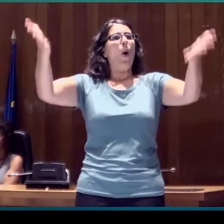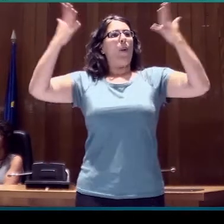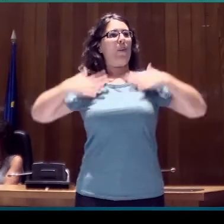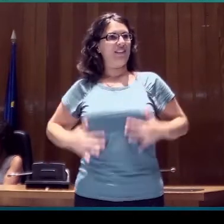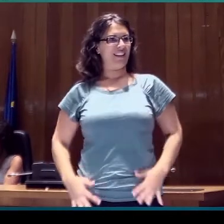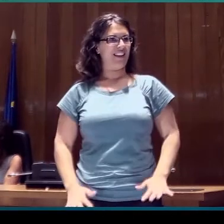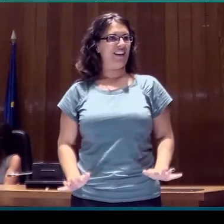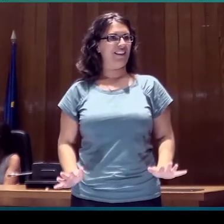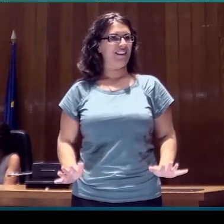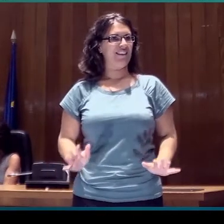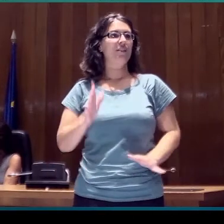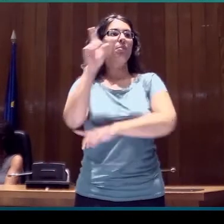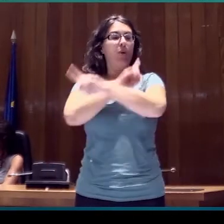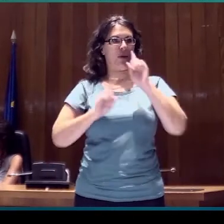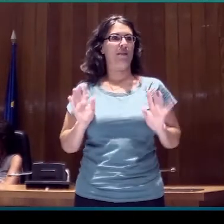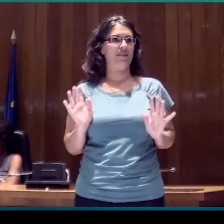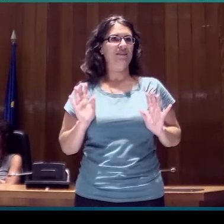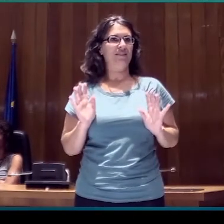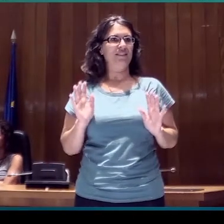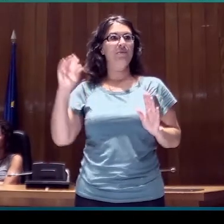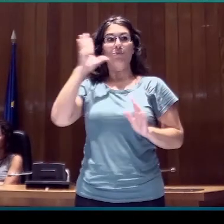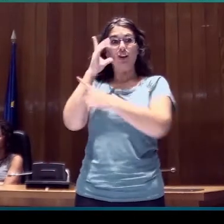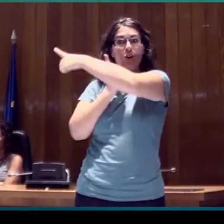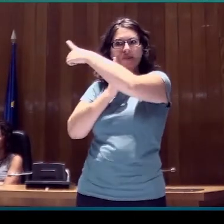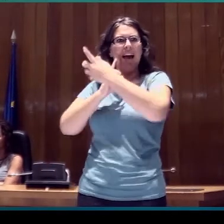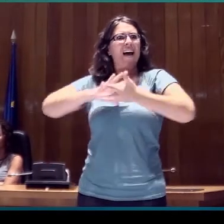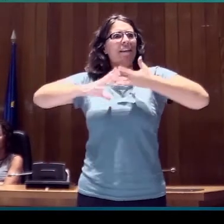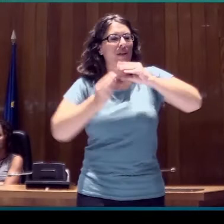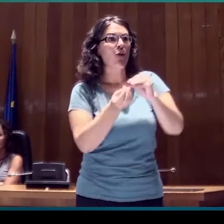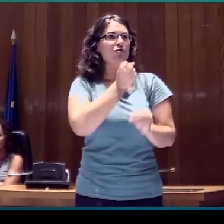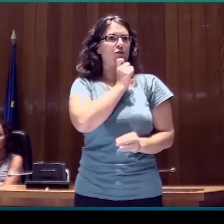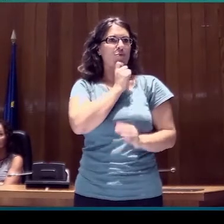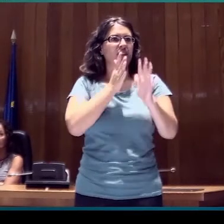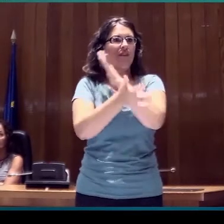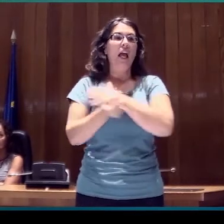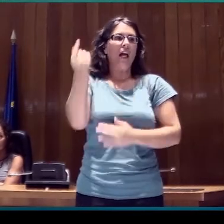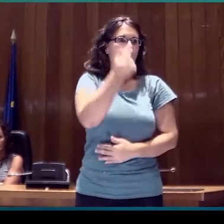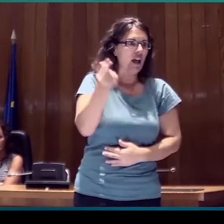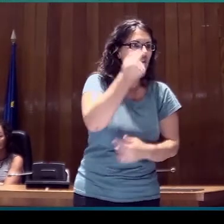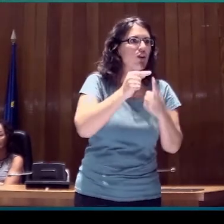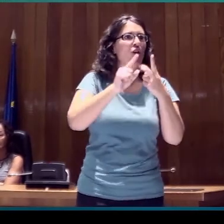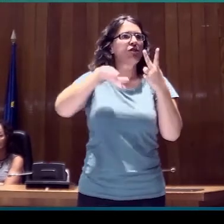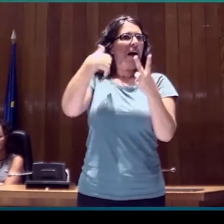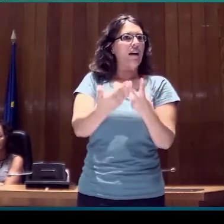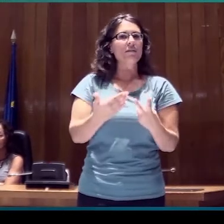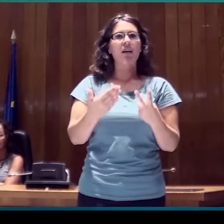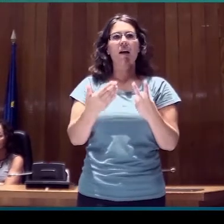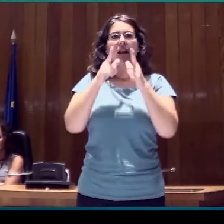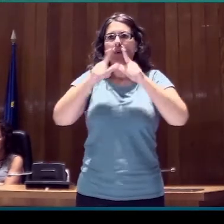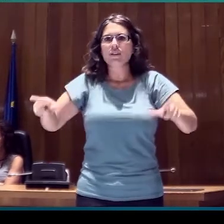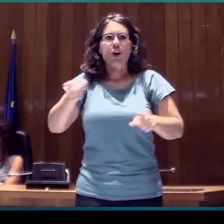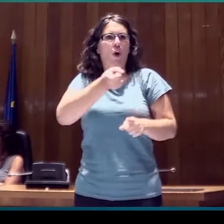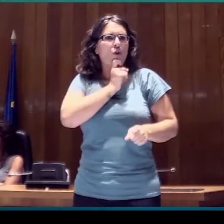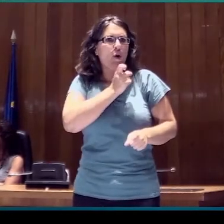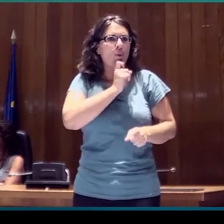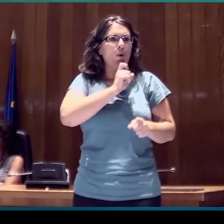en este tema. Es solo un ejemplo para que veáis el tipo de adaptaciones, tanto de gráficos como de lingüísticos, como de